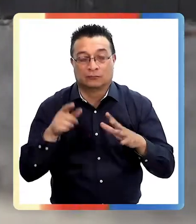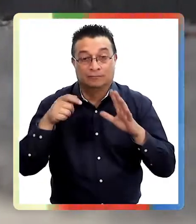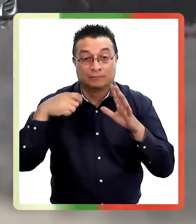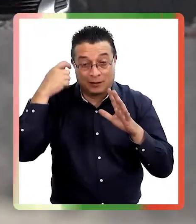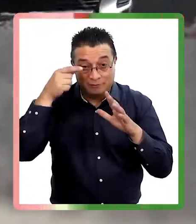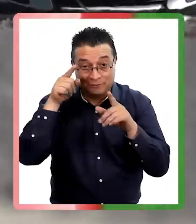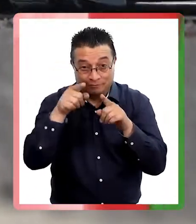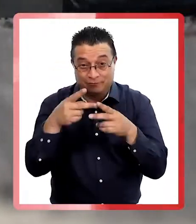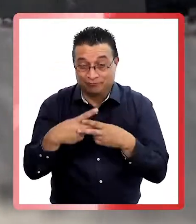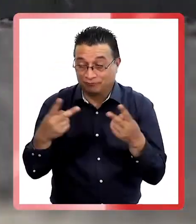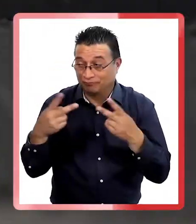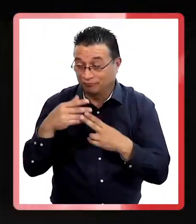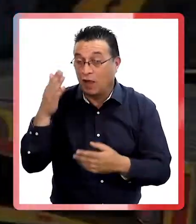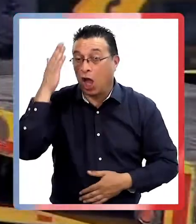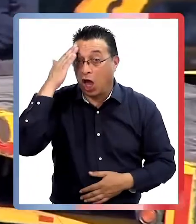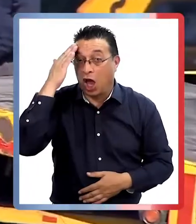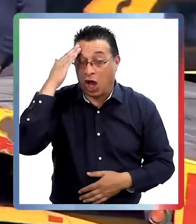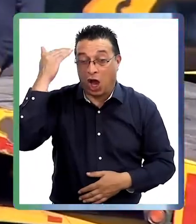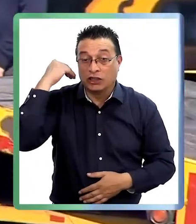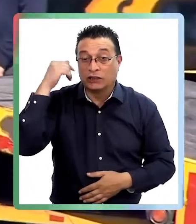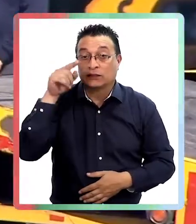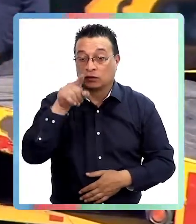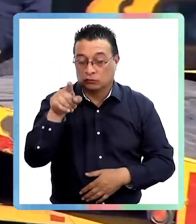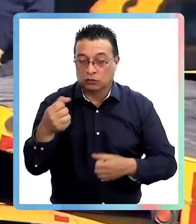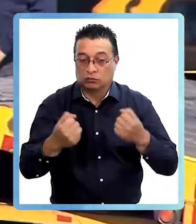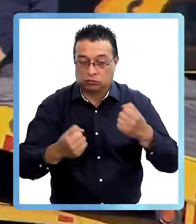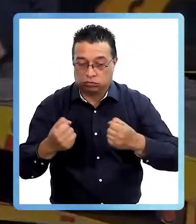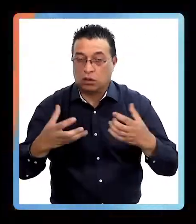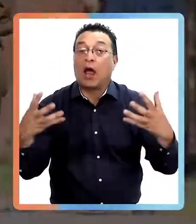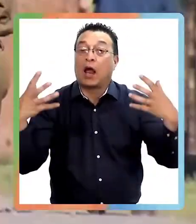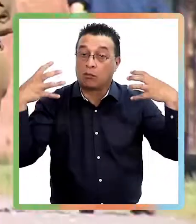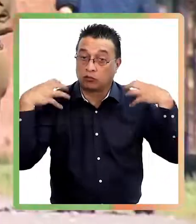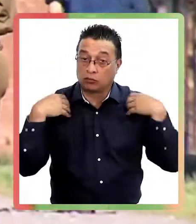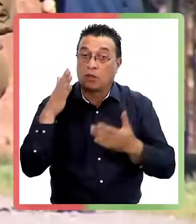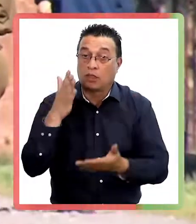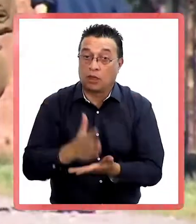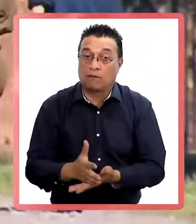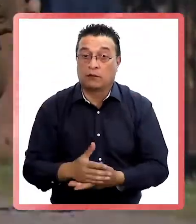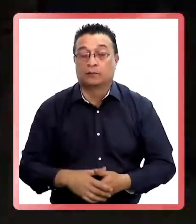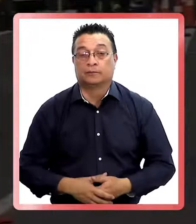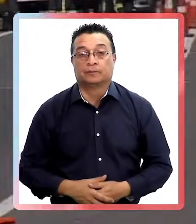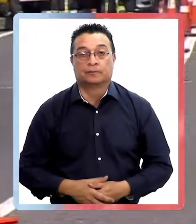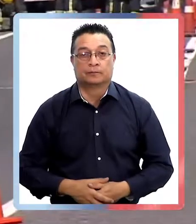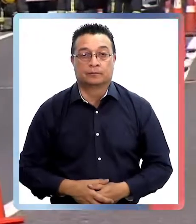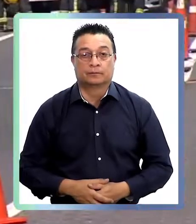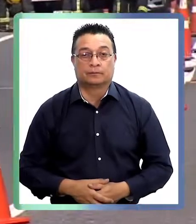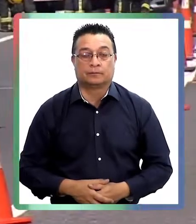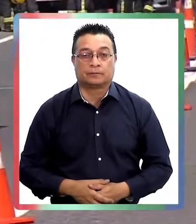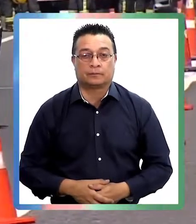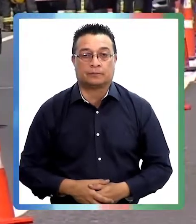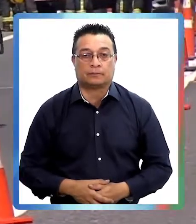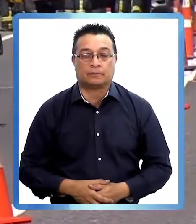imágenes, esperamos generar conciencia para que conduzcamos con responsabilidad.